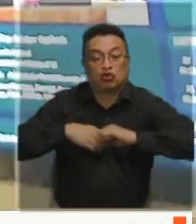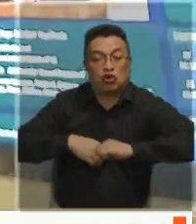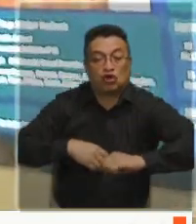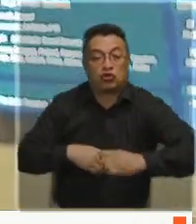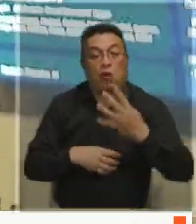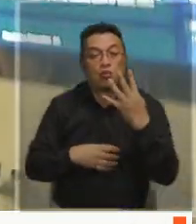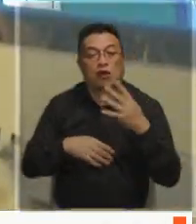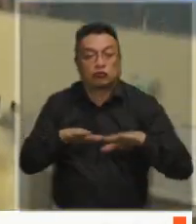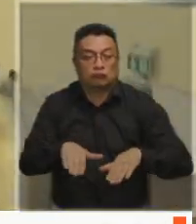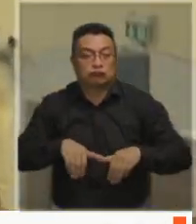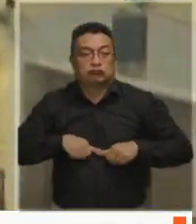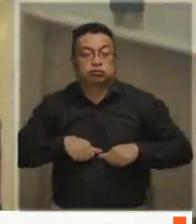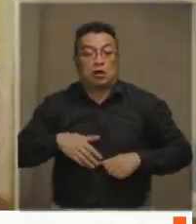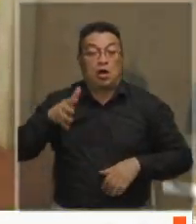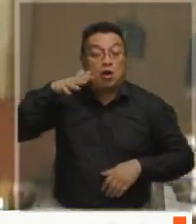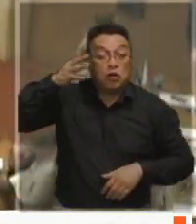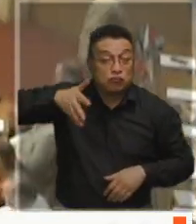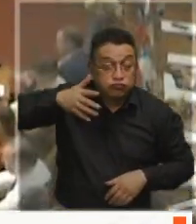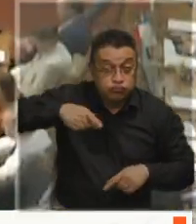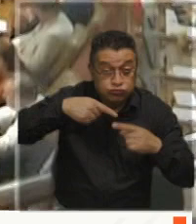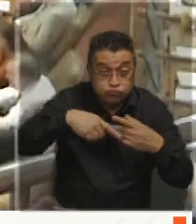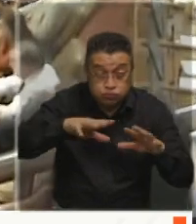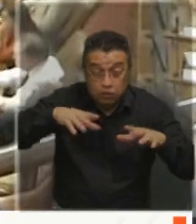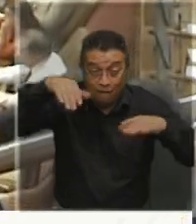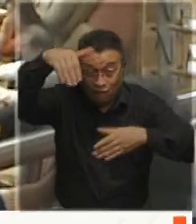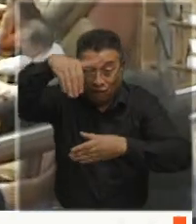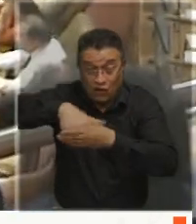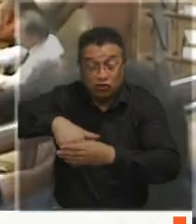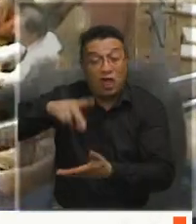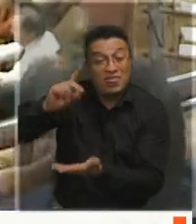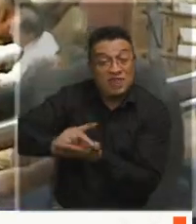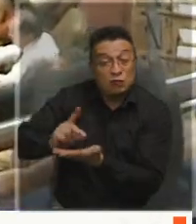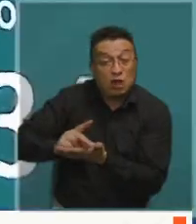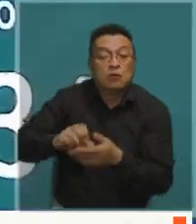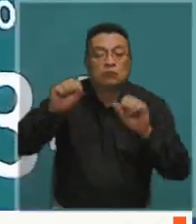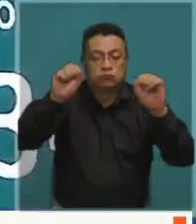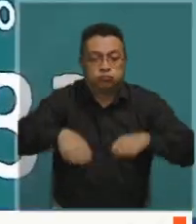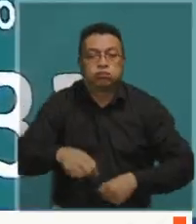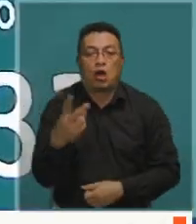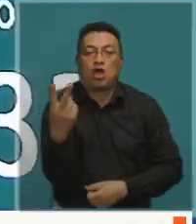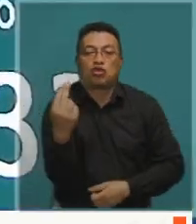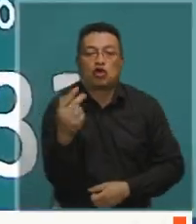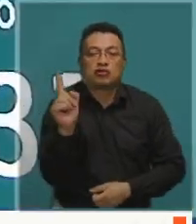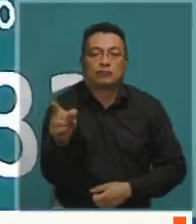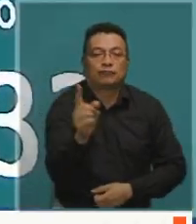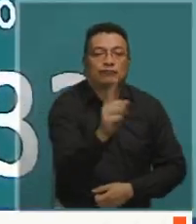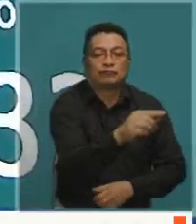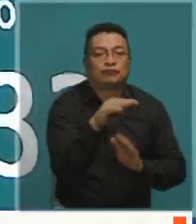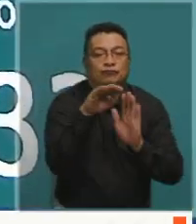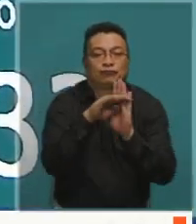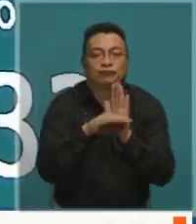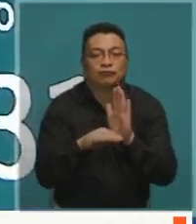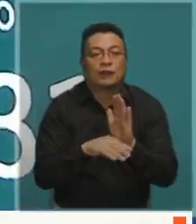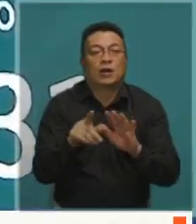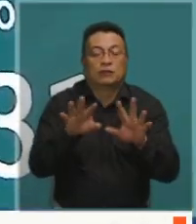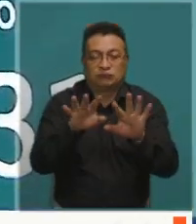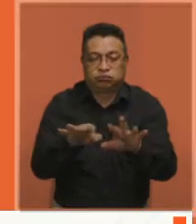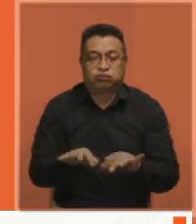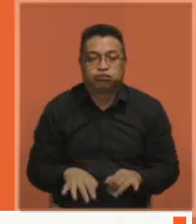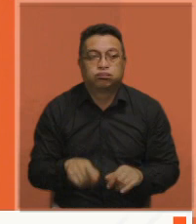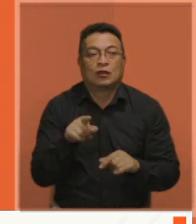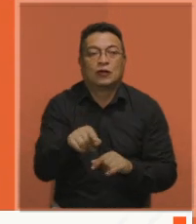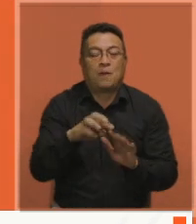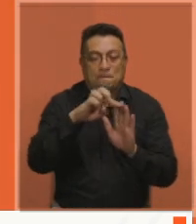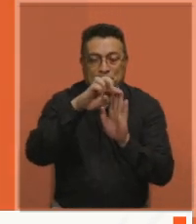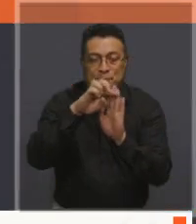abstenciones en una sesión Express la sala de la cámara baja ratificó nombres que integrarán la instancia que redactará el